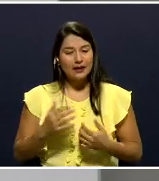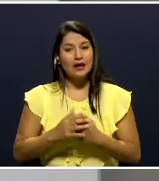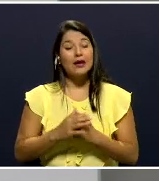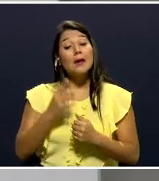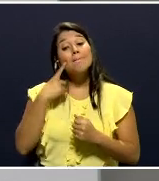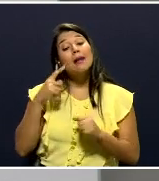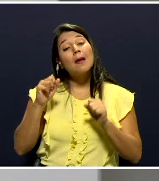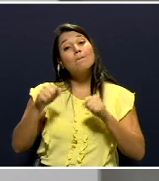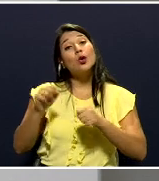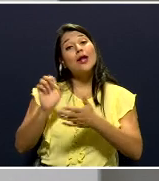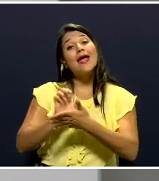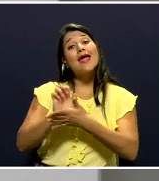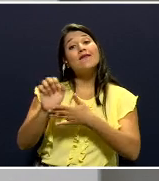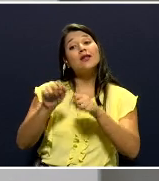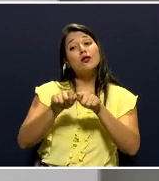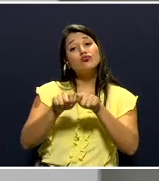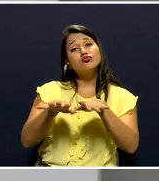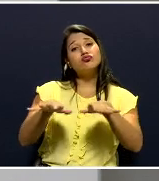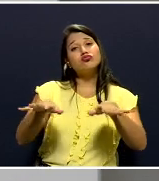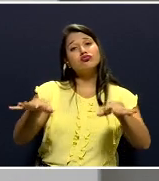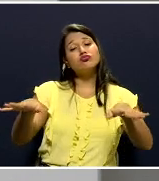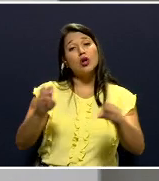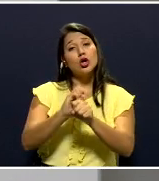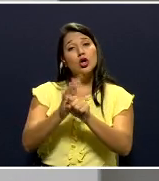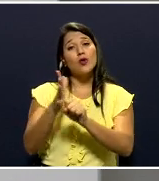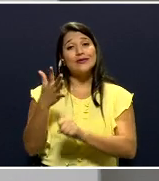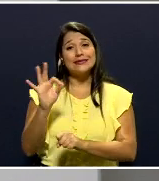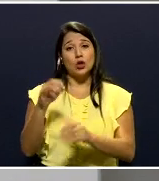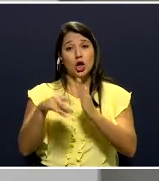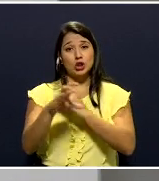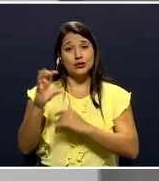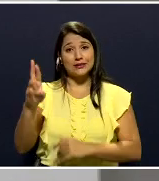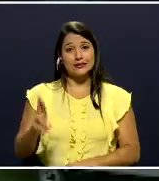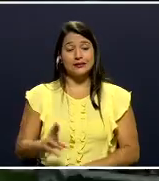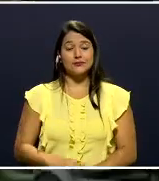de evitar la propagación del COVID-19.